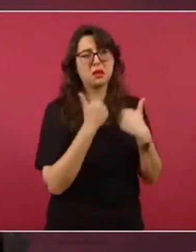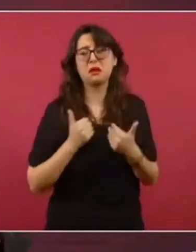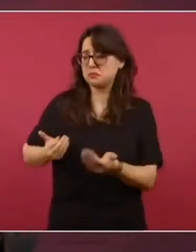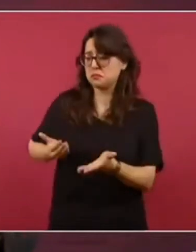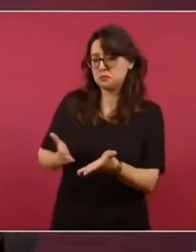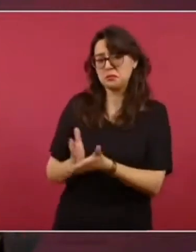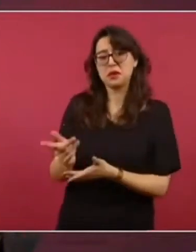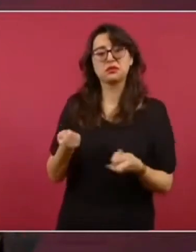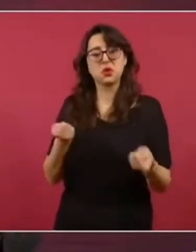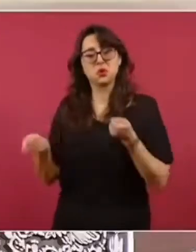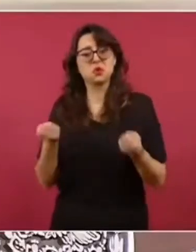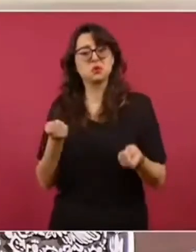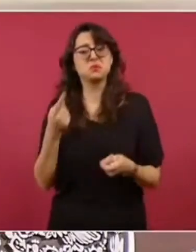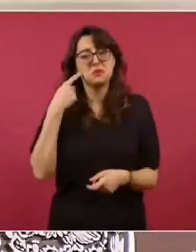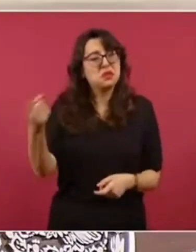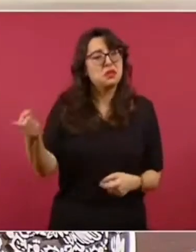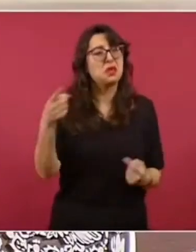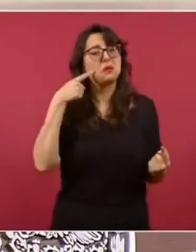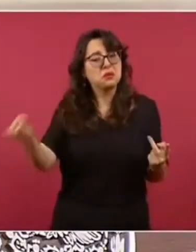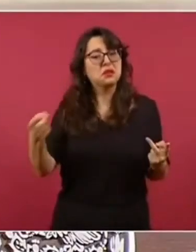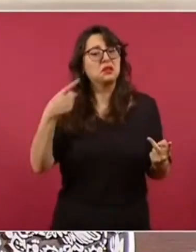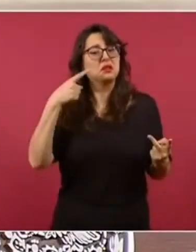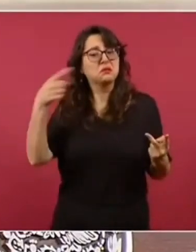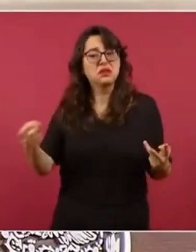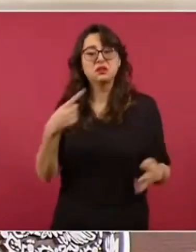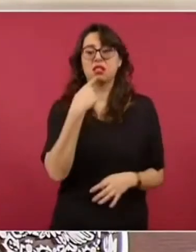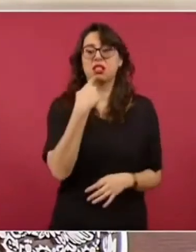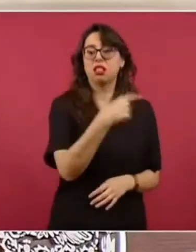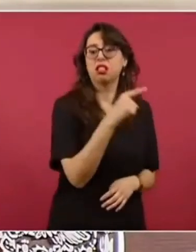A presentar sus quejas.